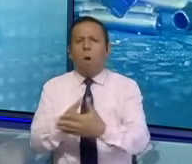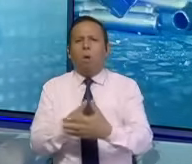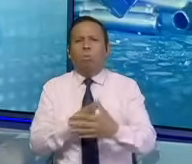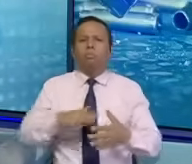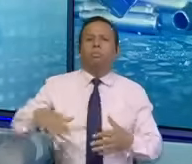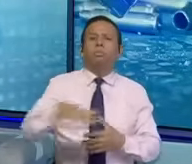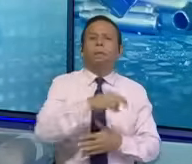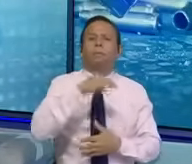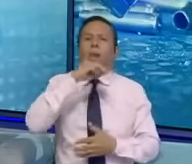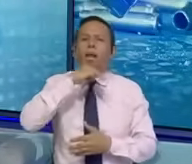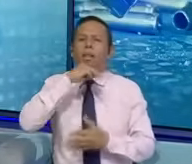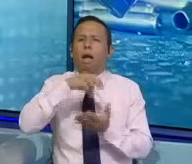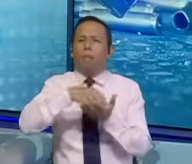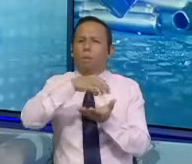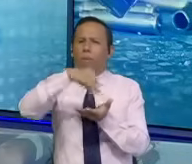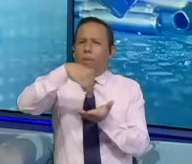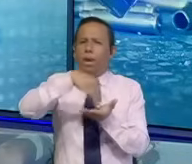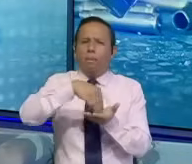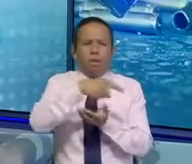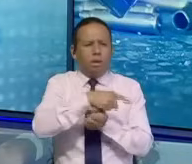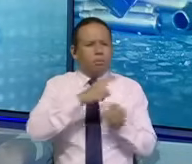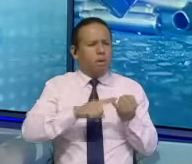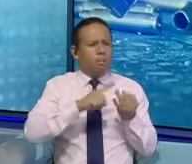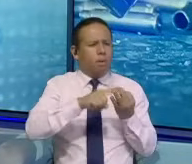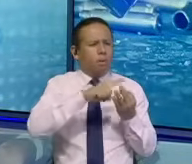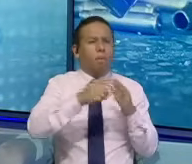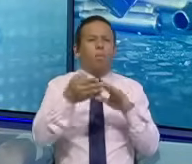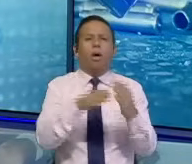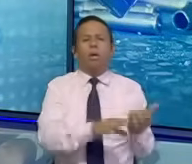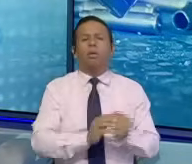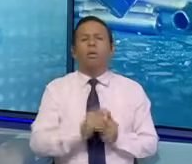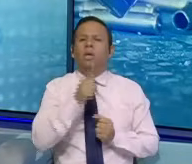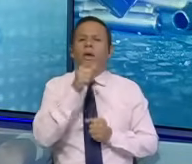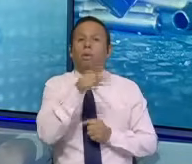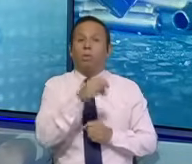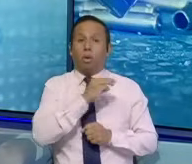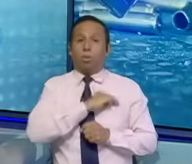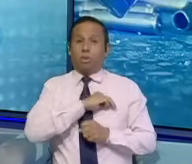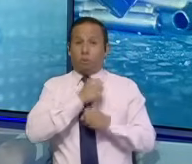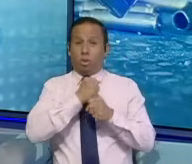de Manabí. Entre las víctimas está un obrero municipal. Las